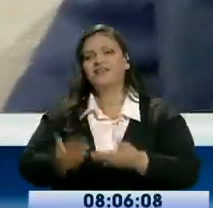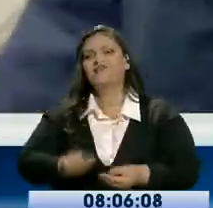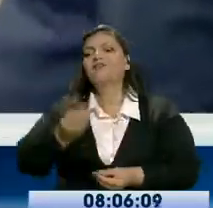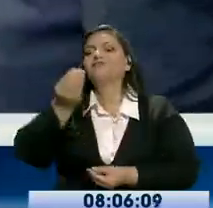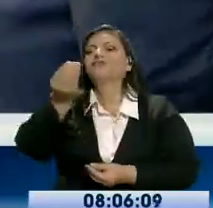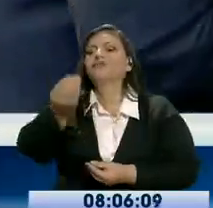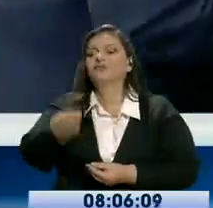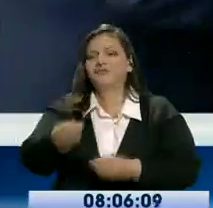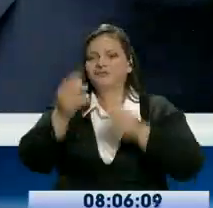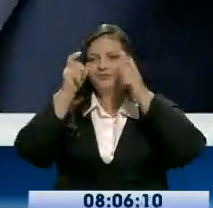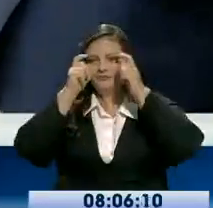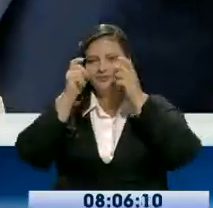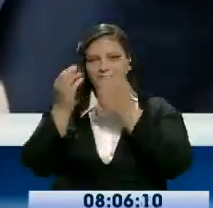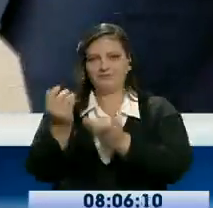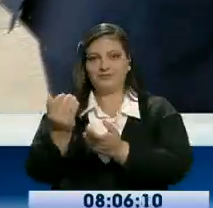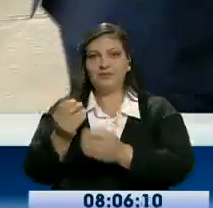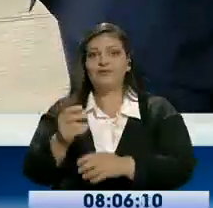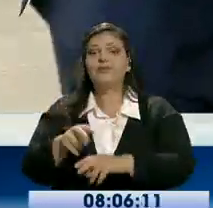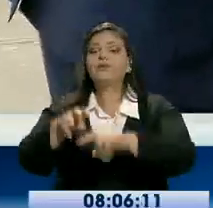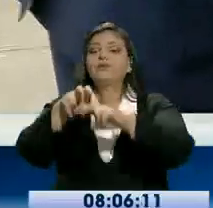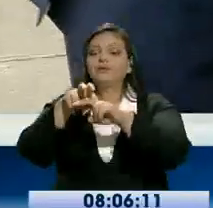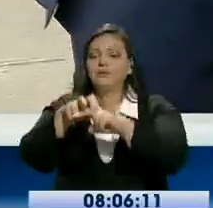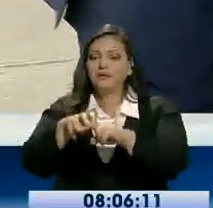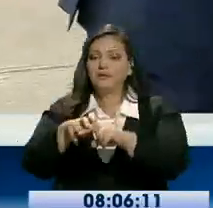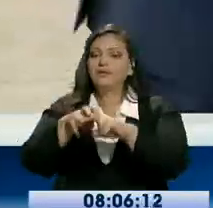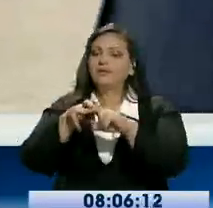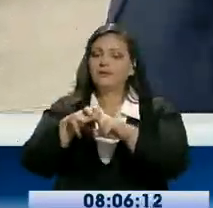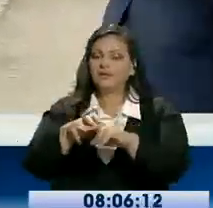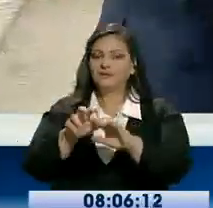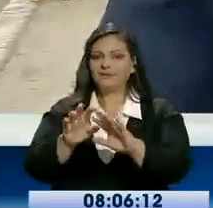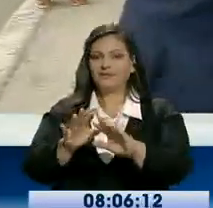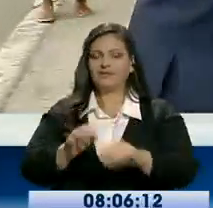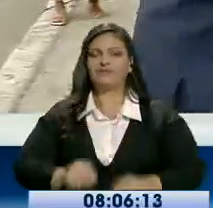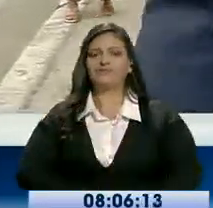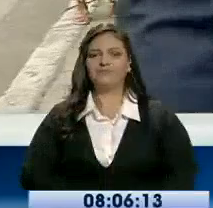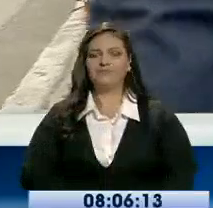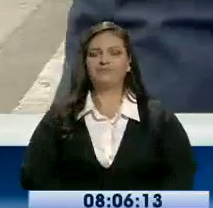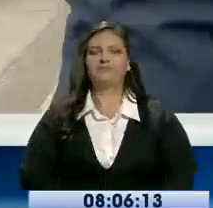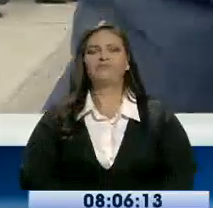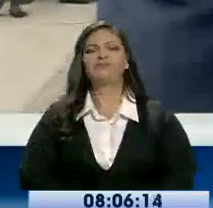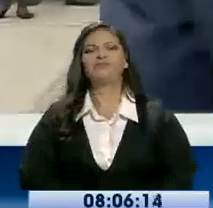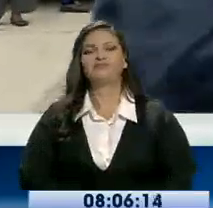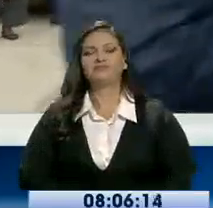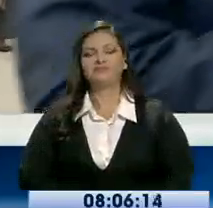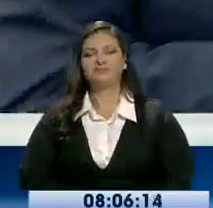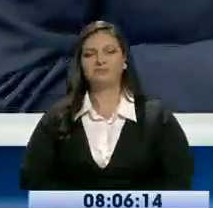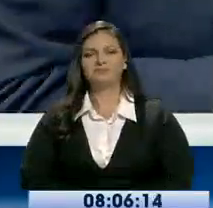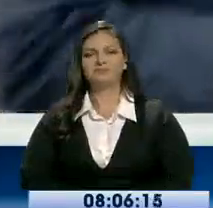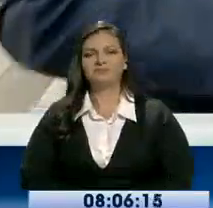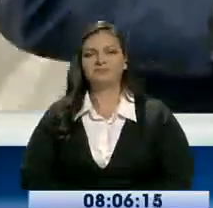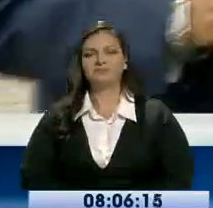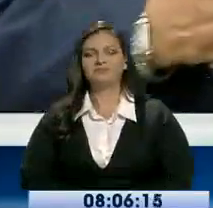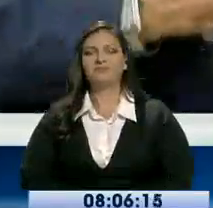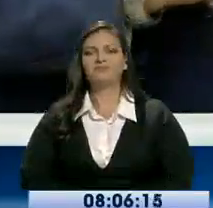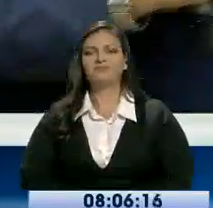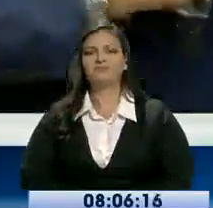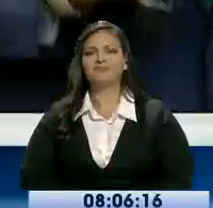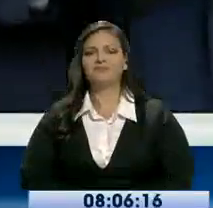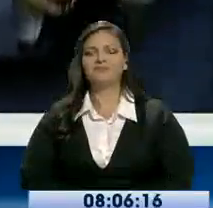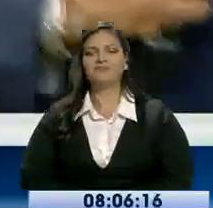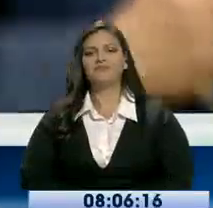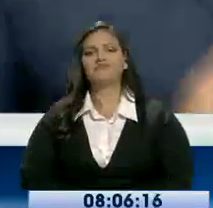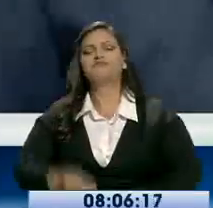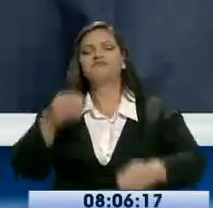se me cae. Cuidado, se me cae. Esa es. Entonces, gracias a ustedes por estar aquí con nosotros. Vamos a ver por acá adentro cómo está la